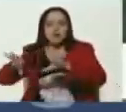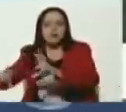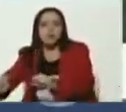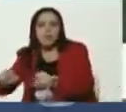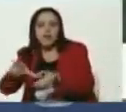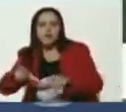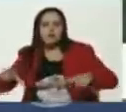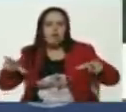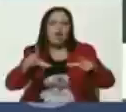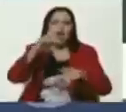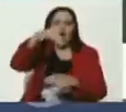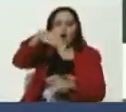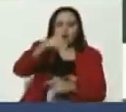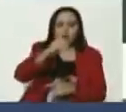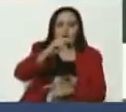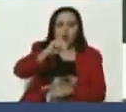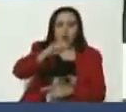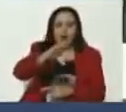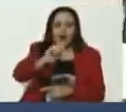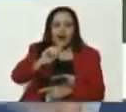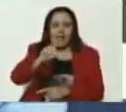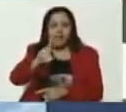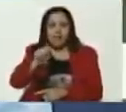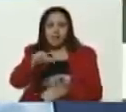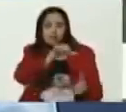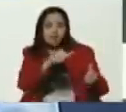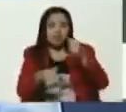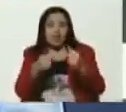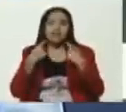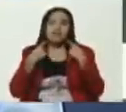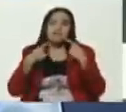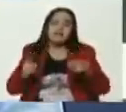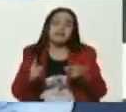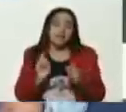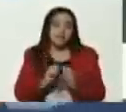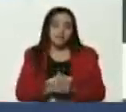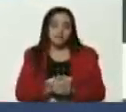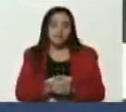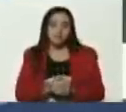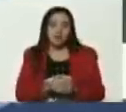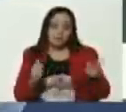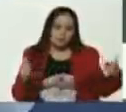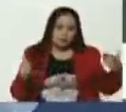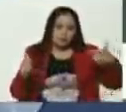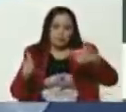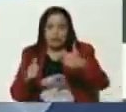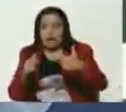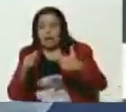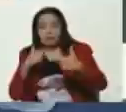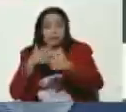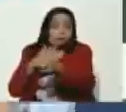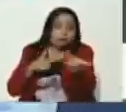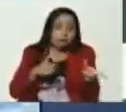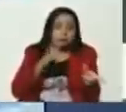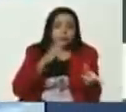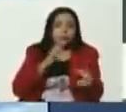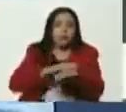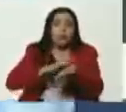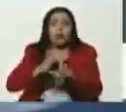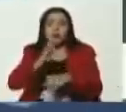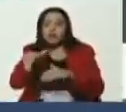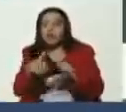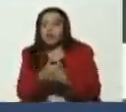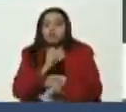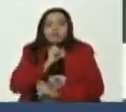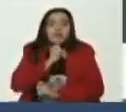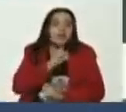unos vehículos que venían no se perdieron los que tenían que llegar. Porque todo tuvo que ser en secreto.